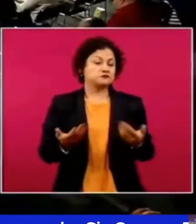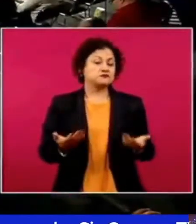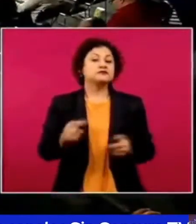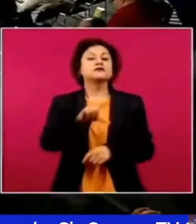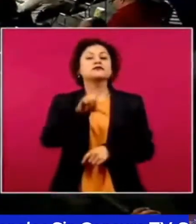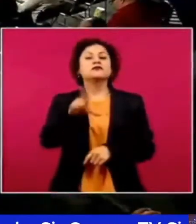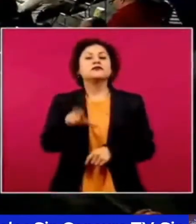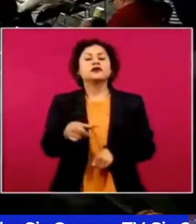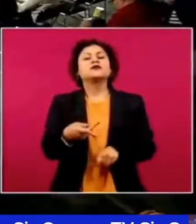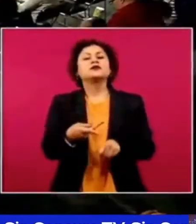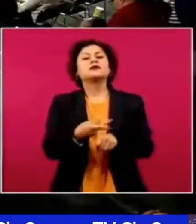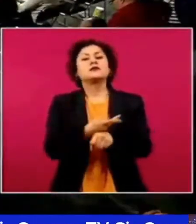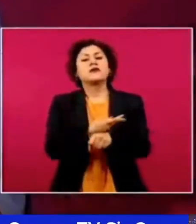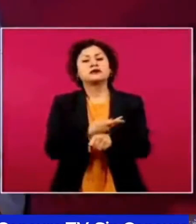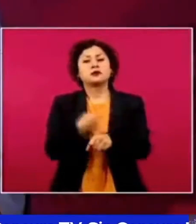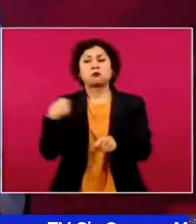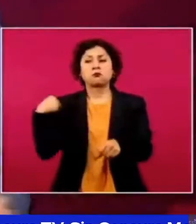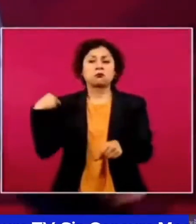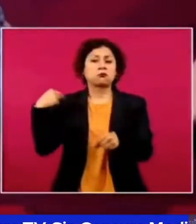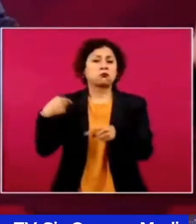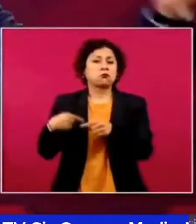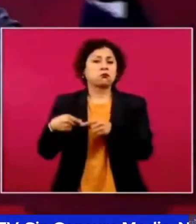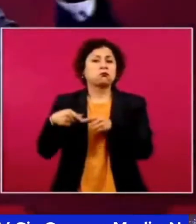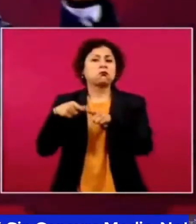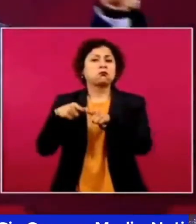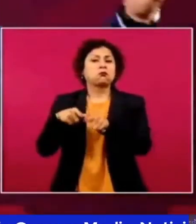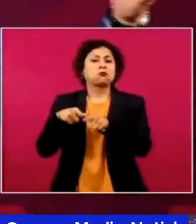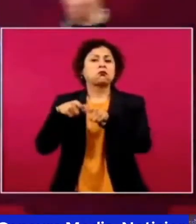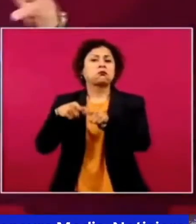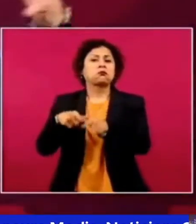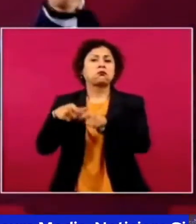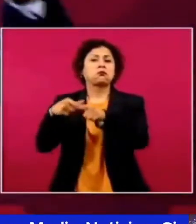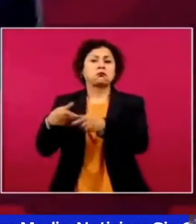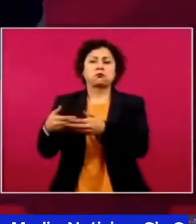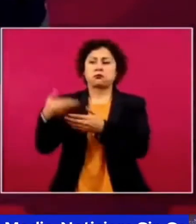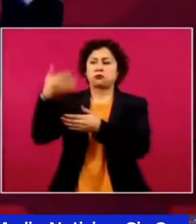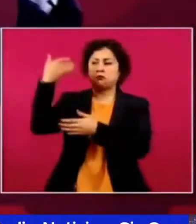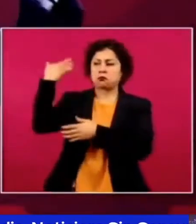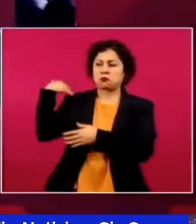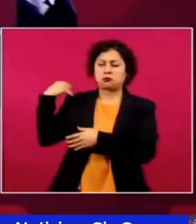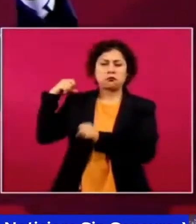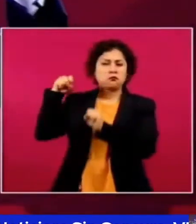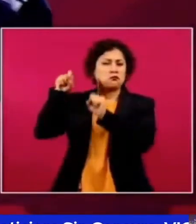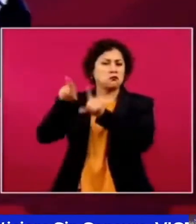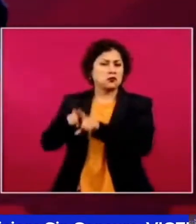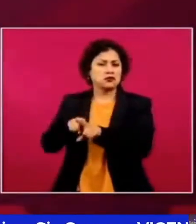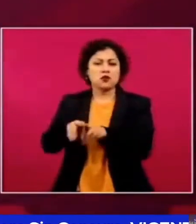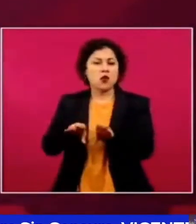posteriormente lo siguieron haciendo. ¿Qué hacían? Entregaban